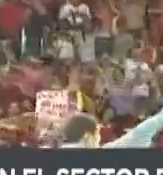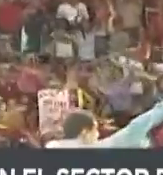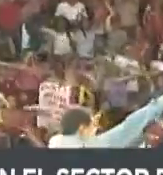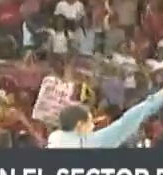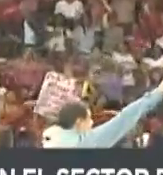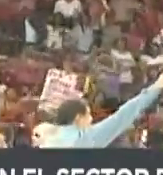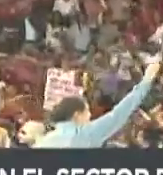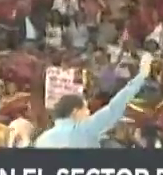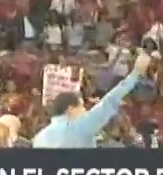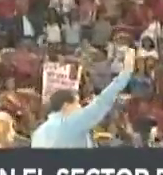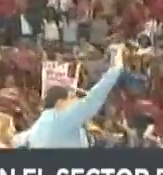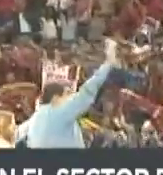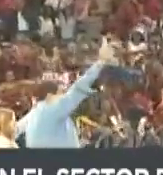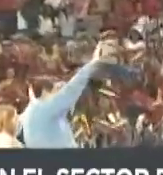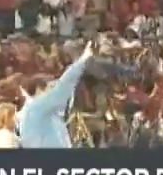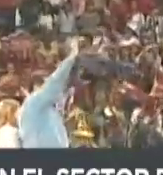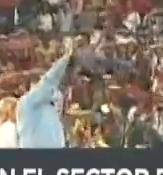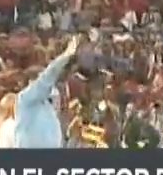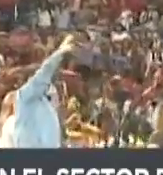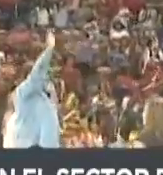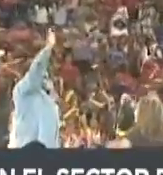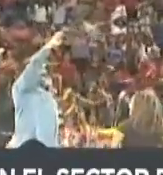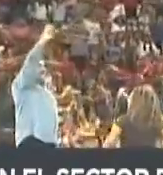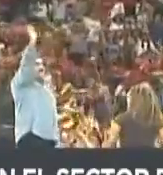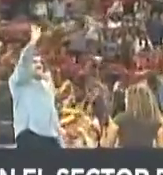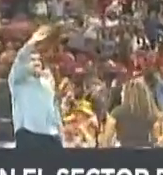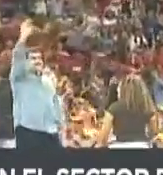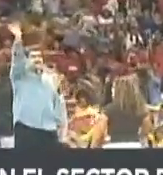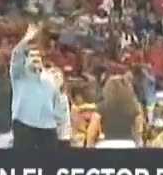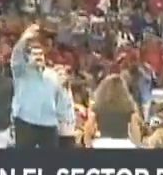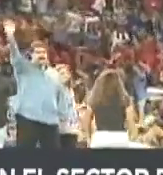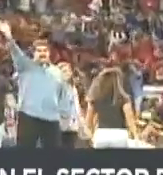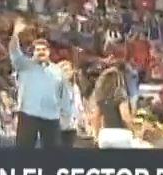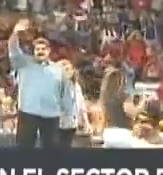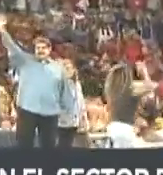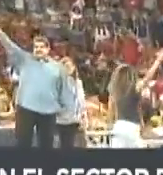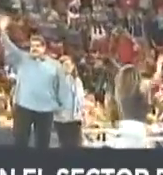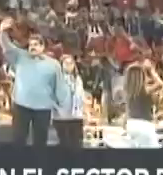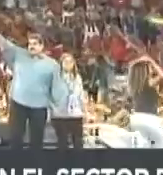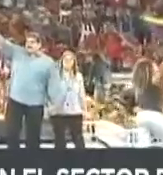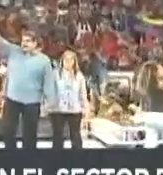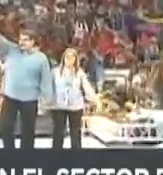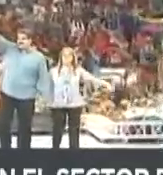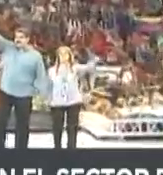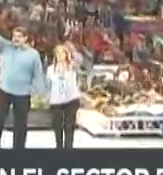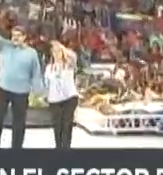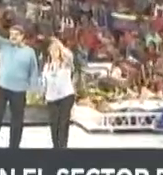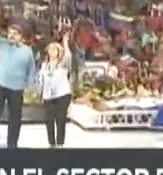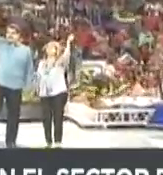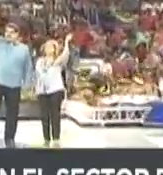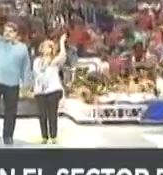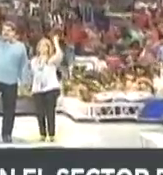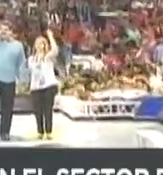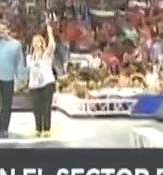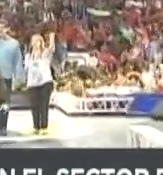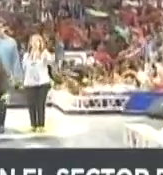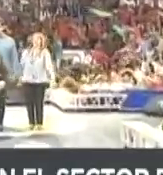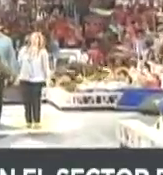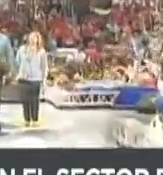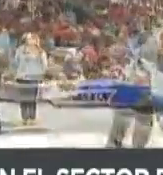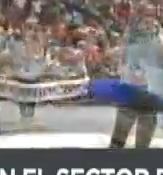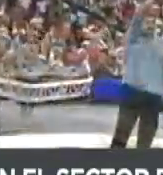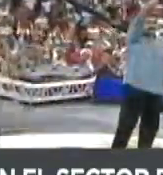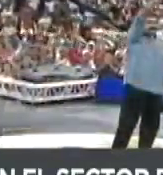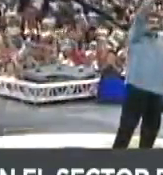Nuestro presidente, hombre obrero y de los barrios, él sí manda con el pueblo, porque es